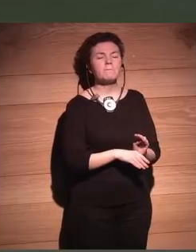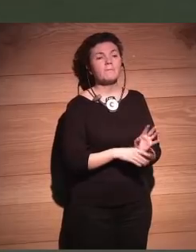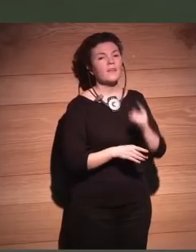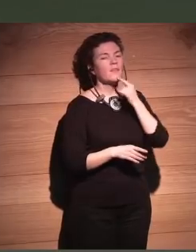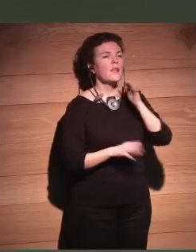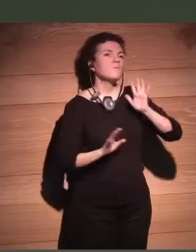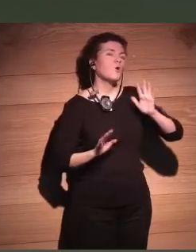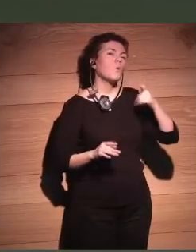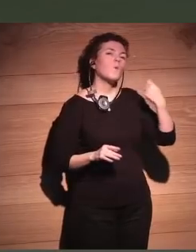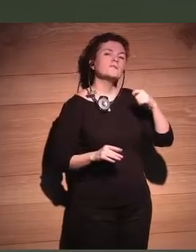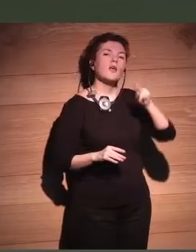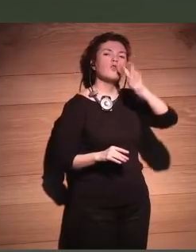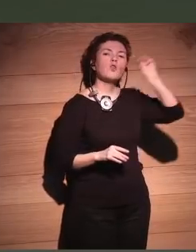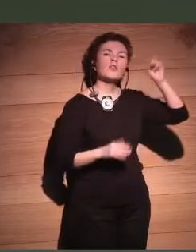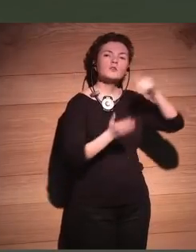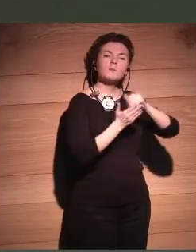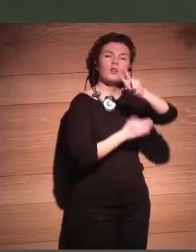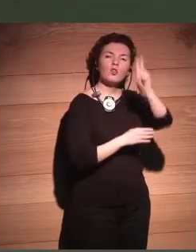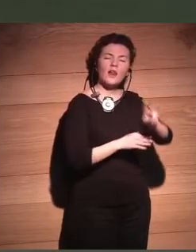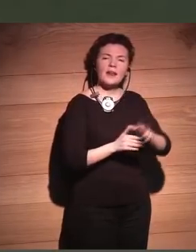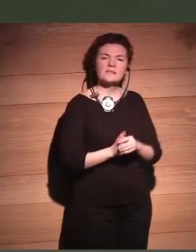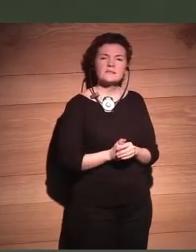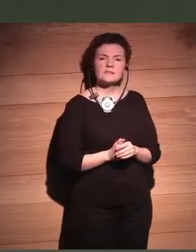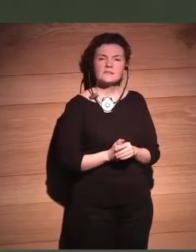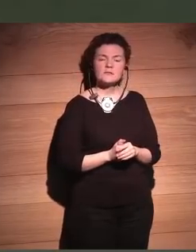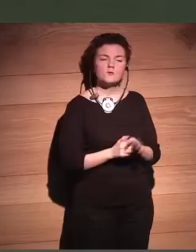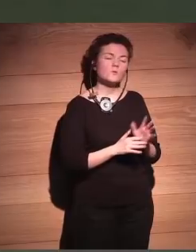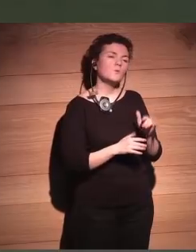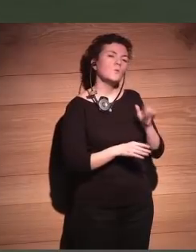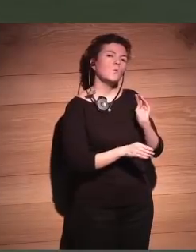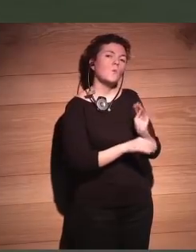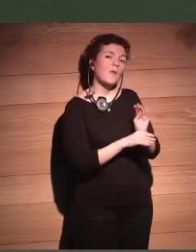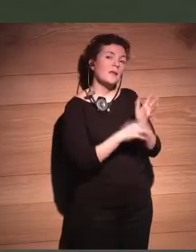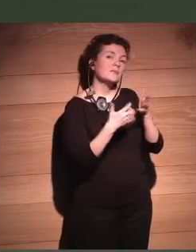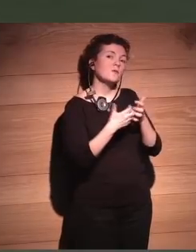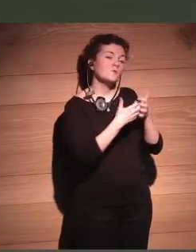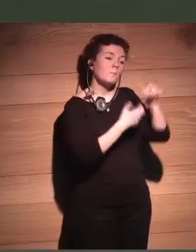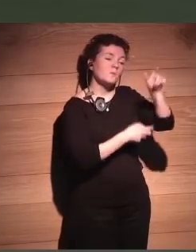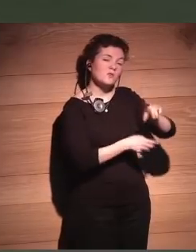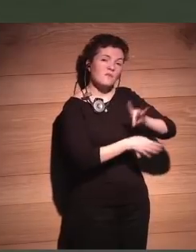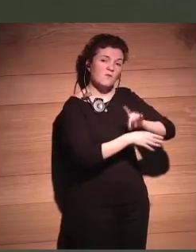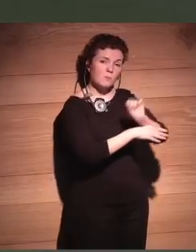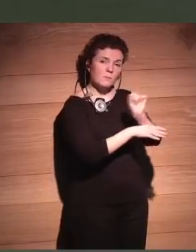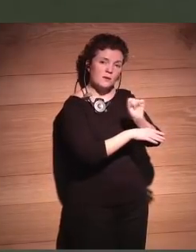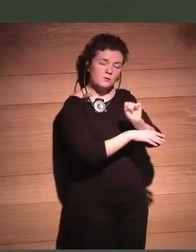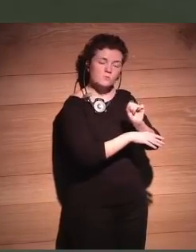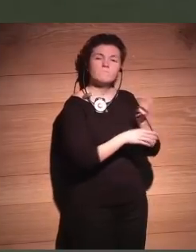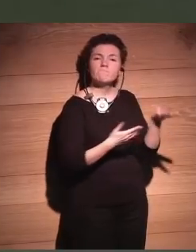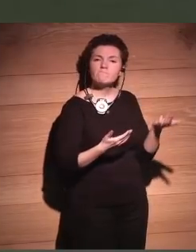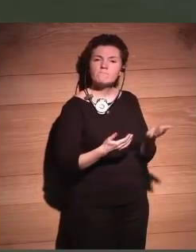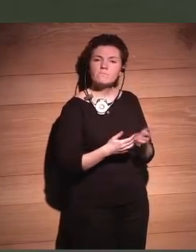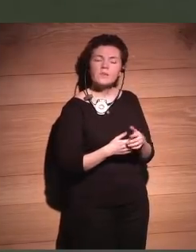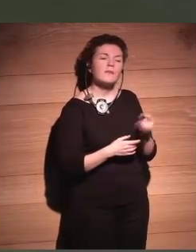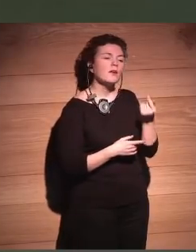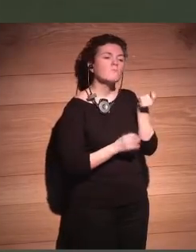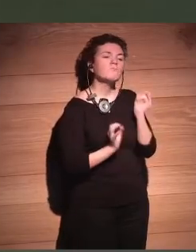dicen a lo mejor pues cuestan $200.000 cuidar en Estados Unidos a un paciente de Parkinson. Va a